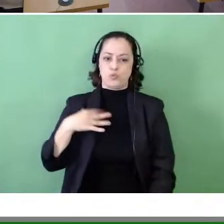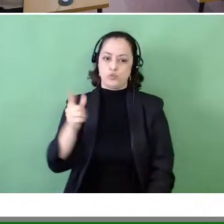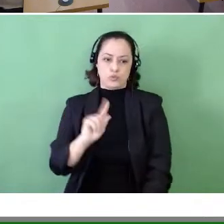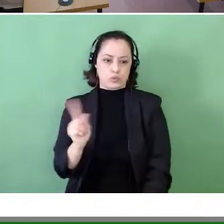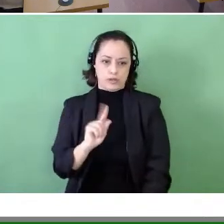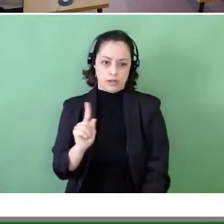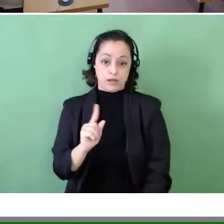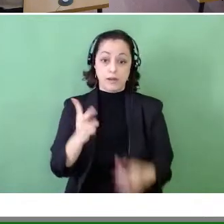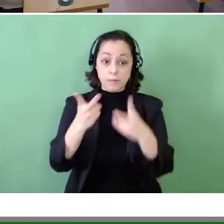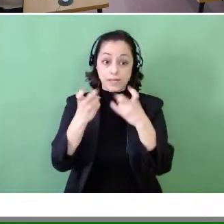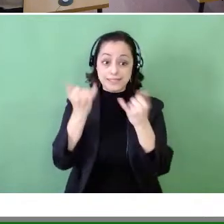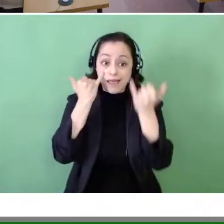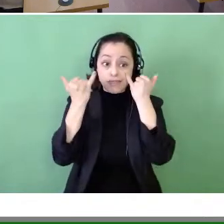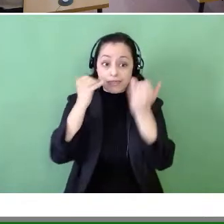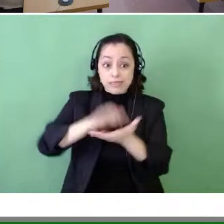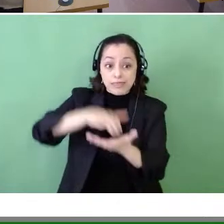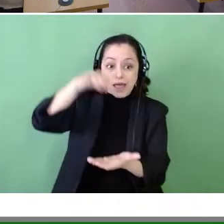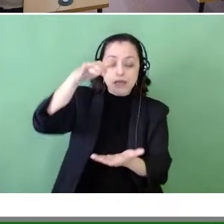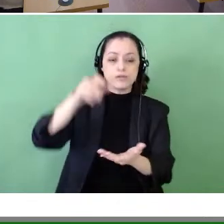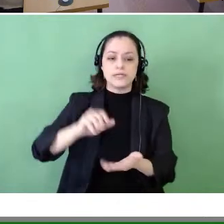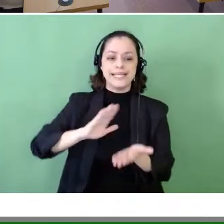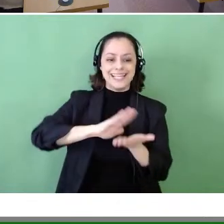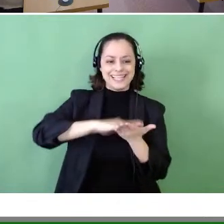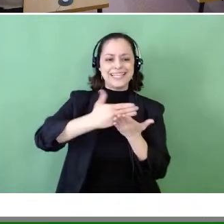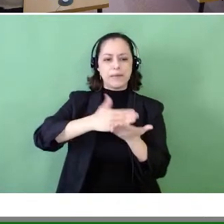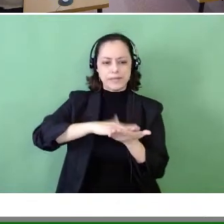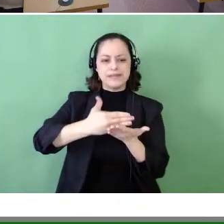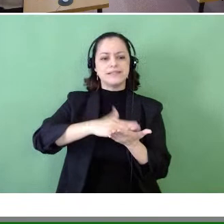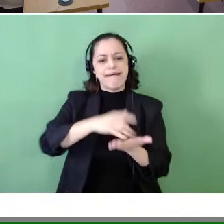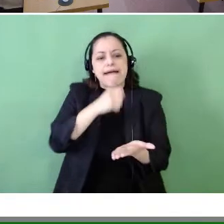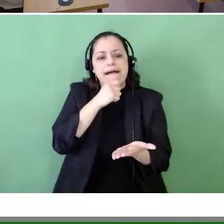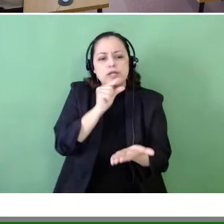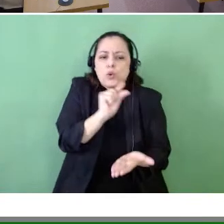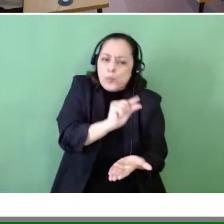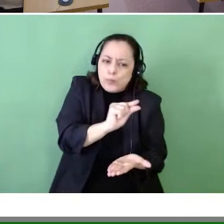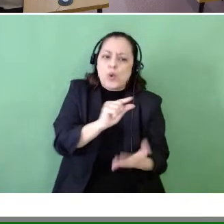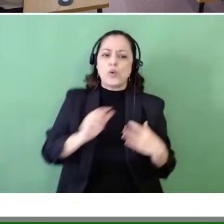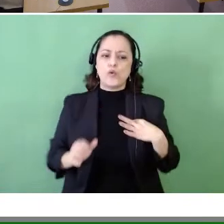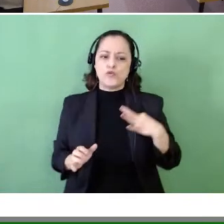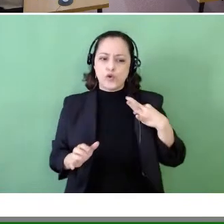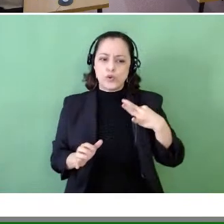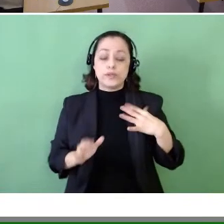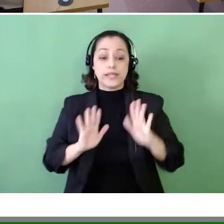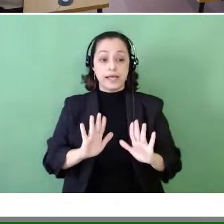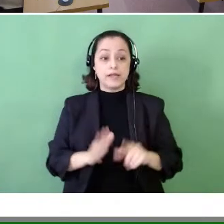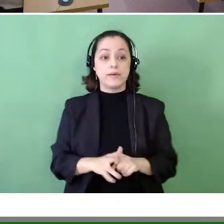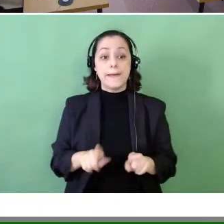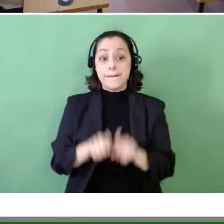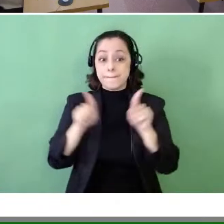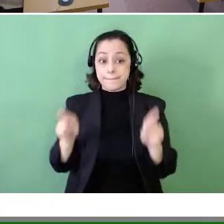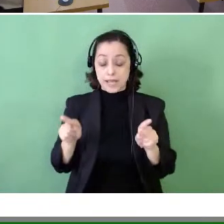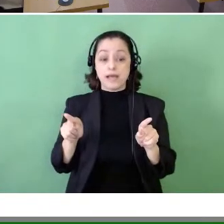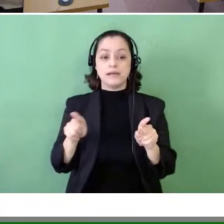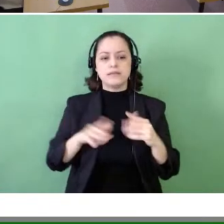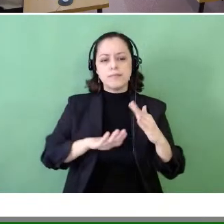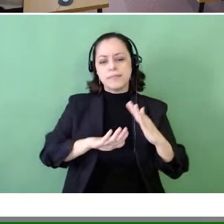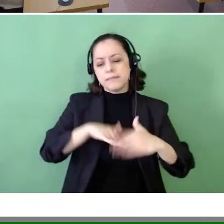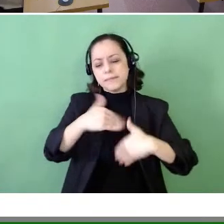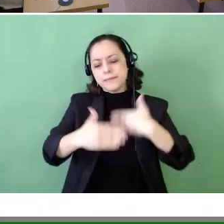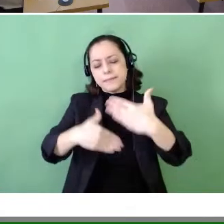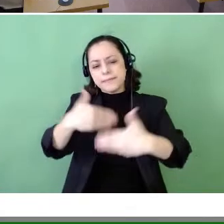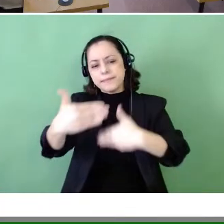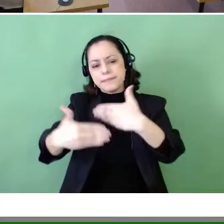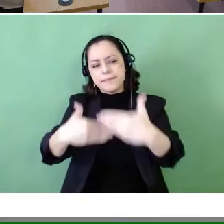que interpretación hay aún un poco de trabajo voluntario, pero a medida que van